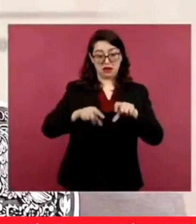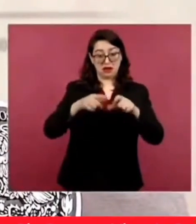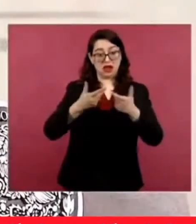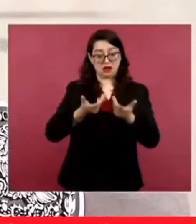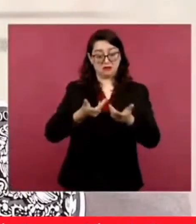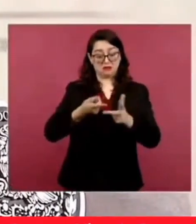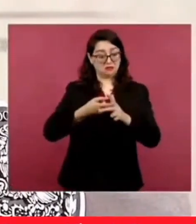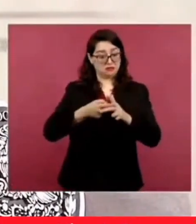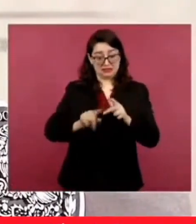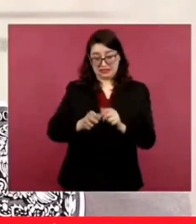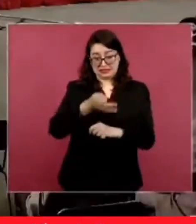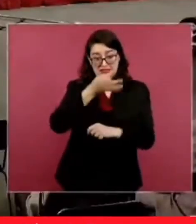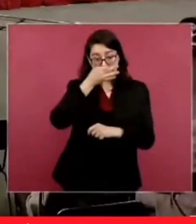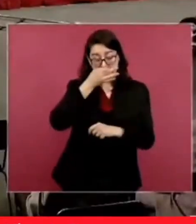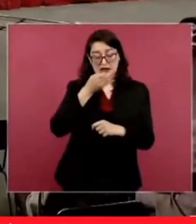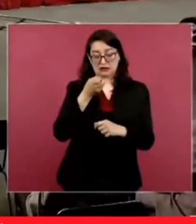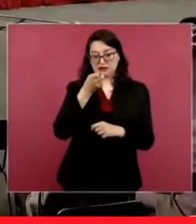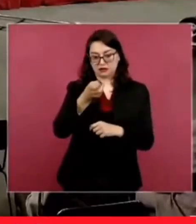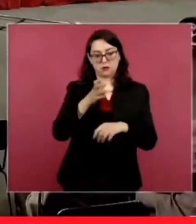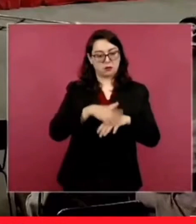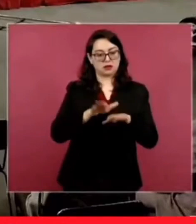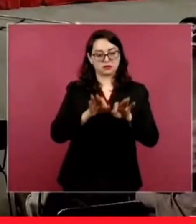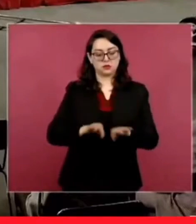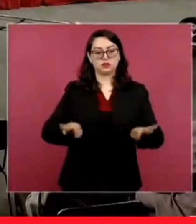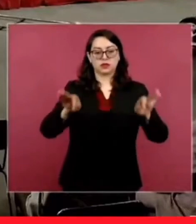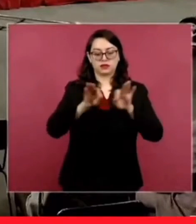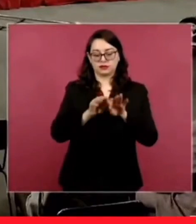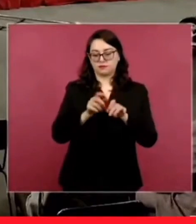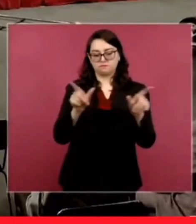5 y de los remanentes. Con permiso, señor.